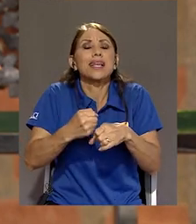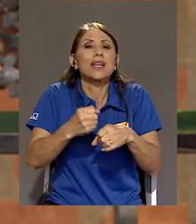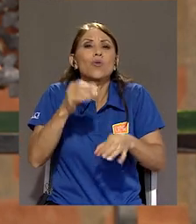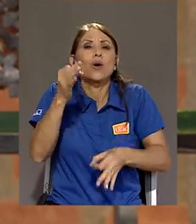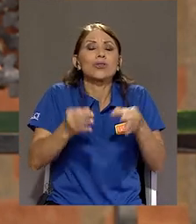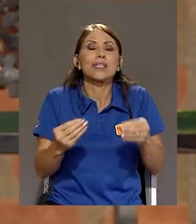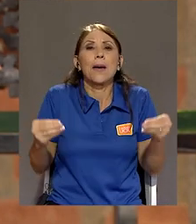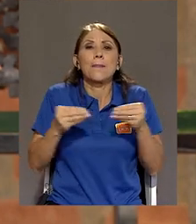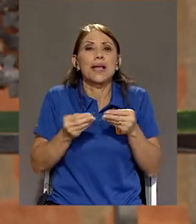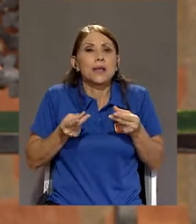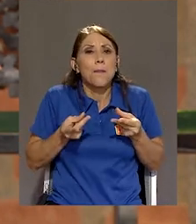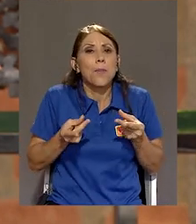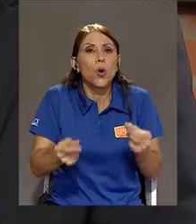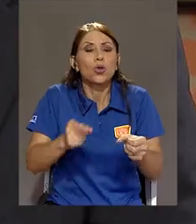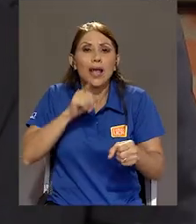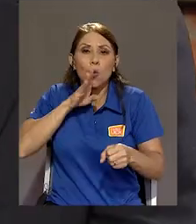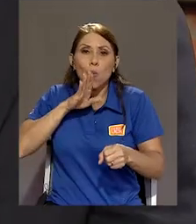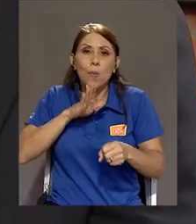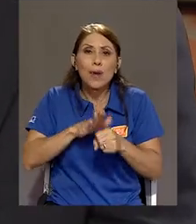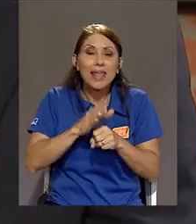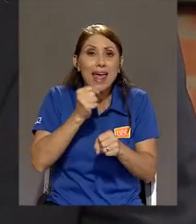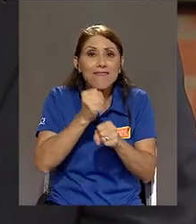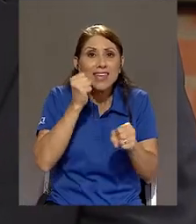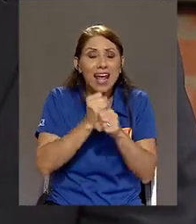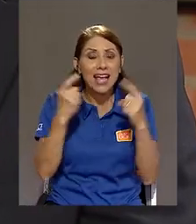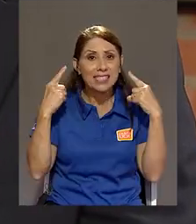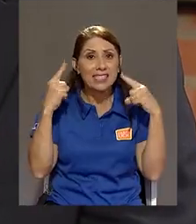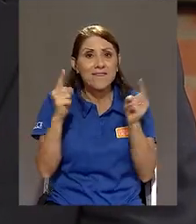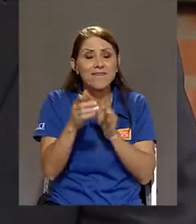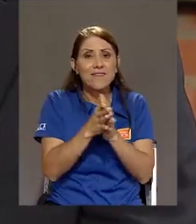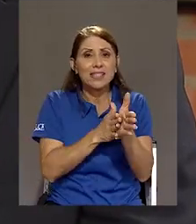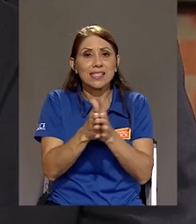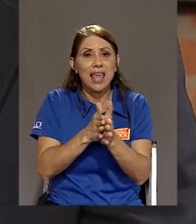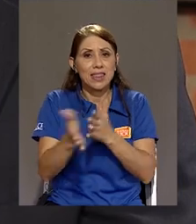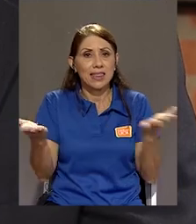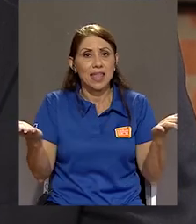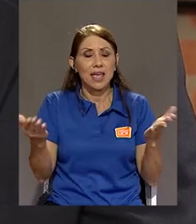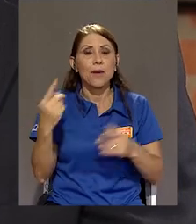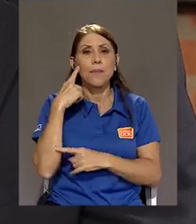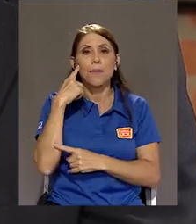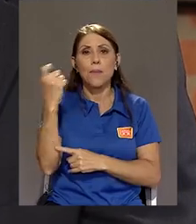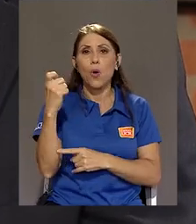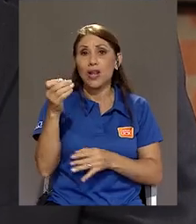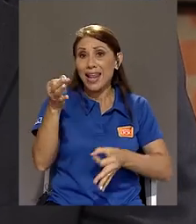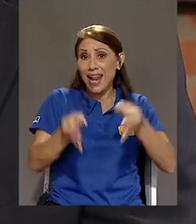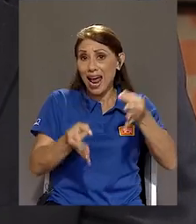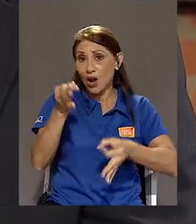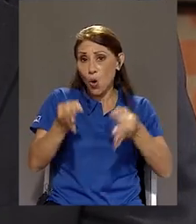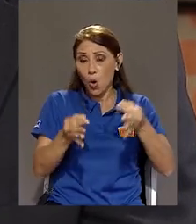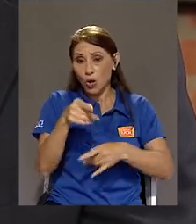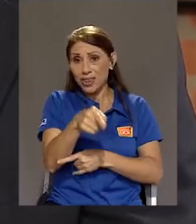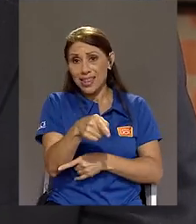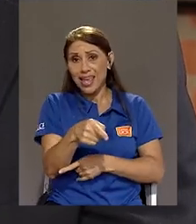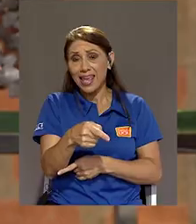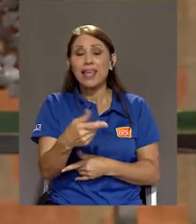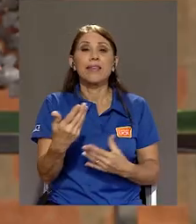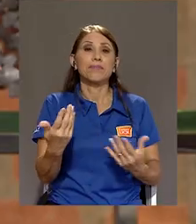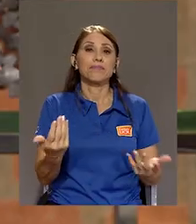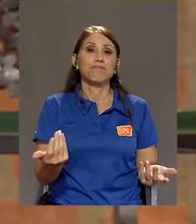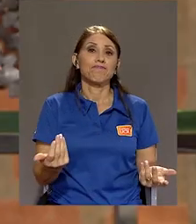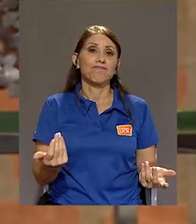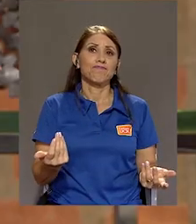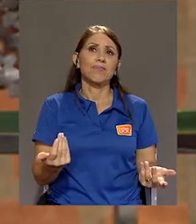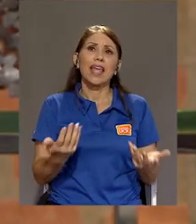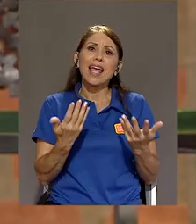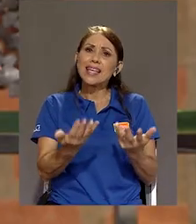cumplida, eficaz, eficiente, ¿verdad? Porque la Corte, entre muchas cosas,